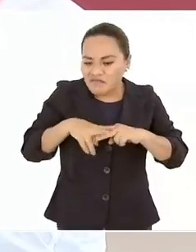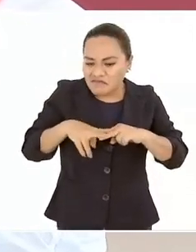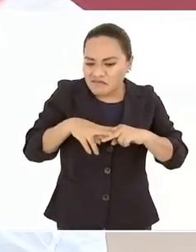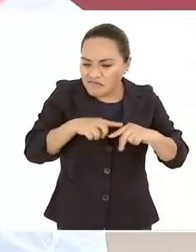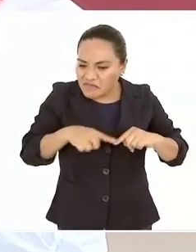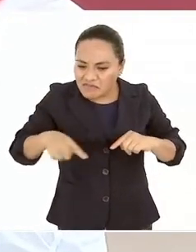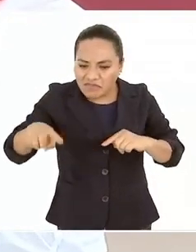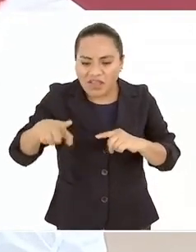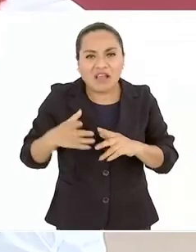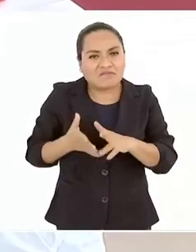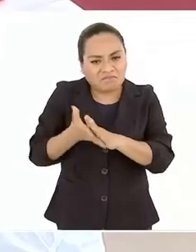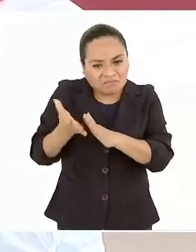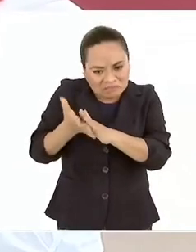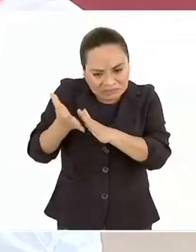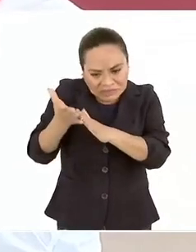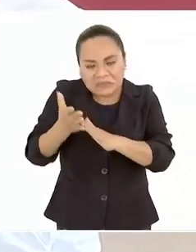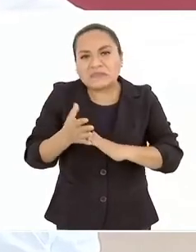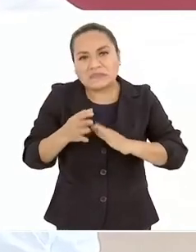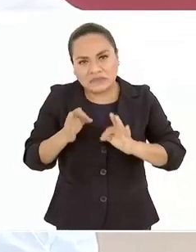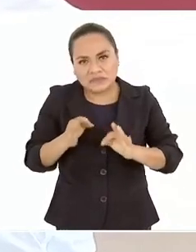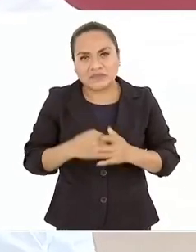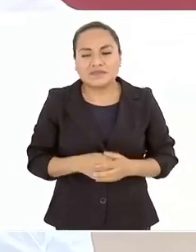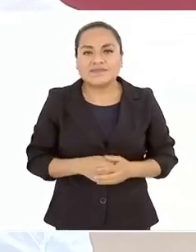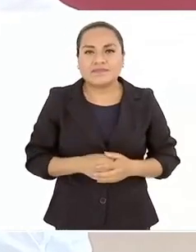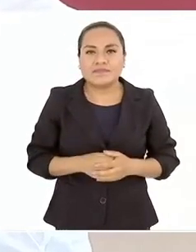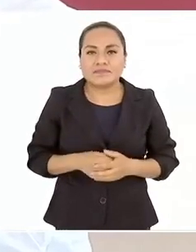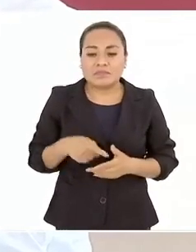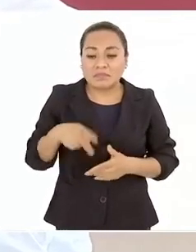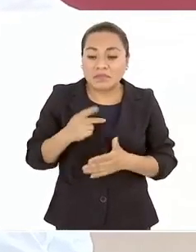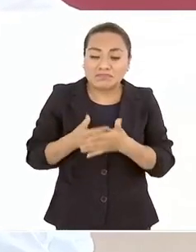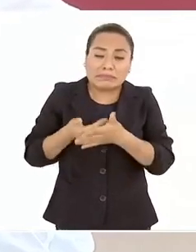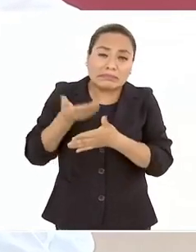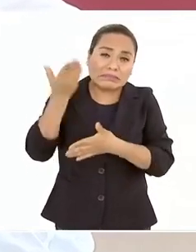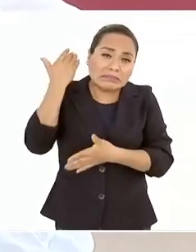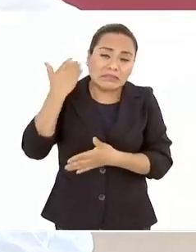Nada más que en ese entonces